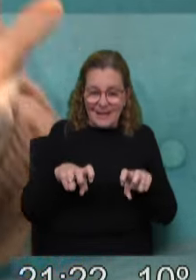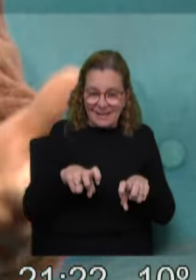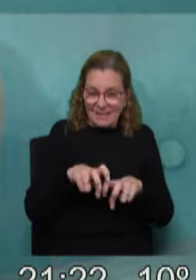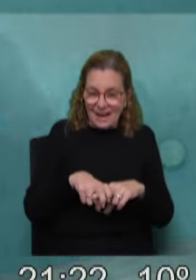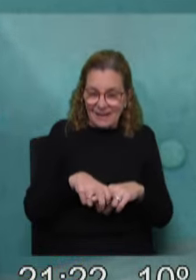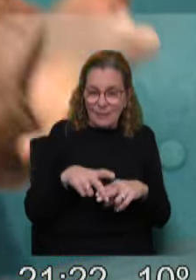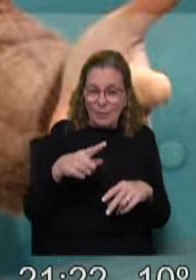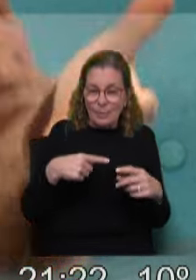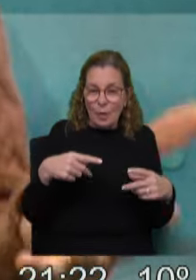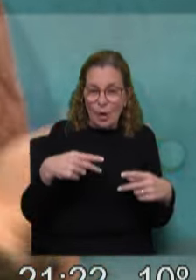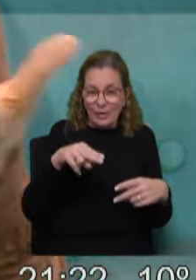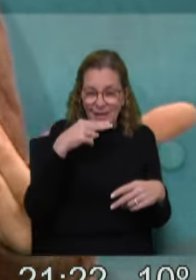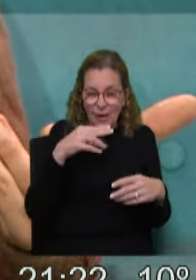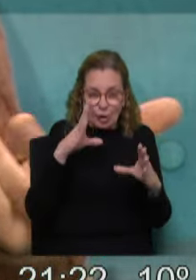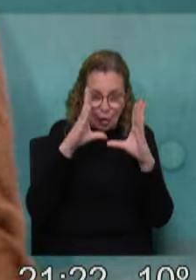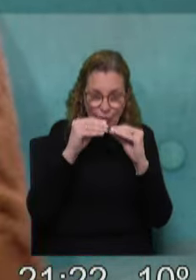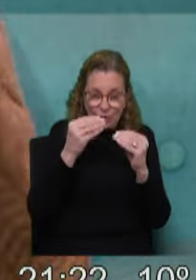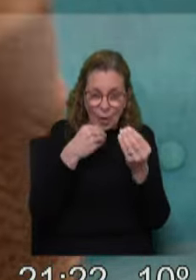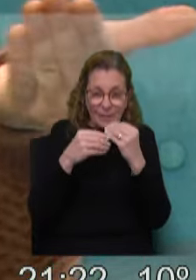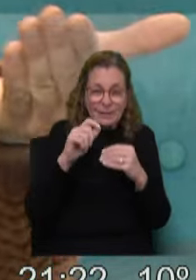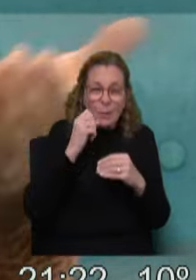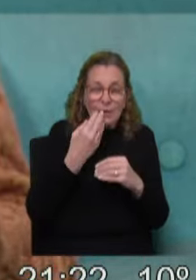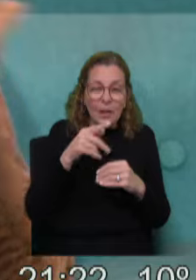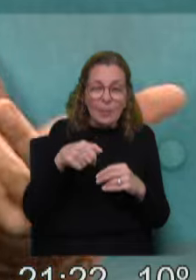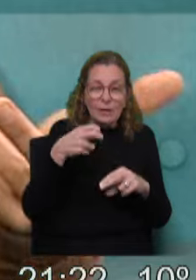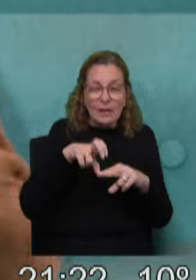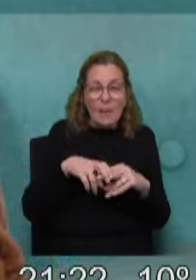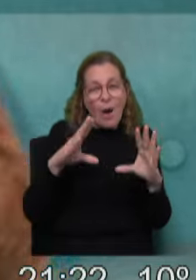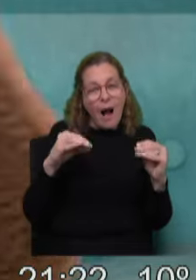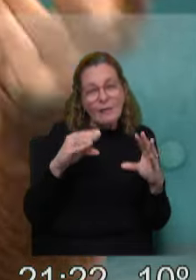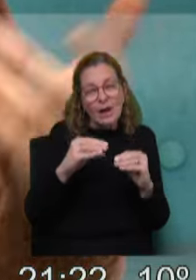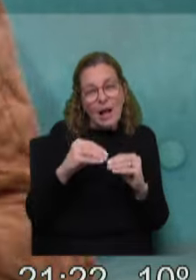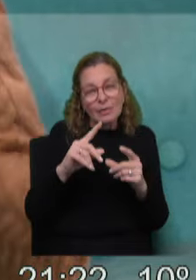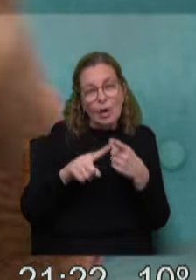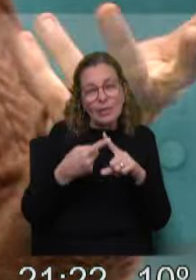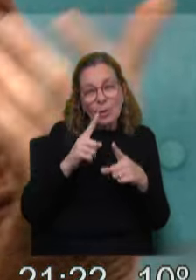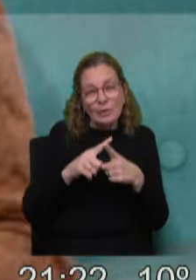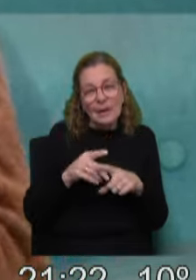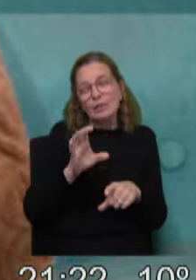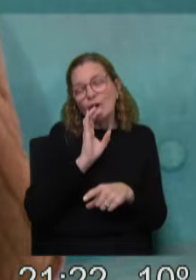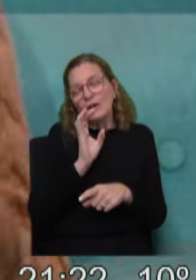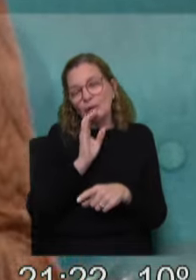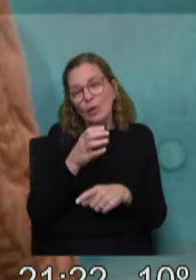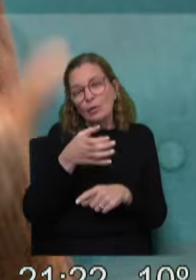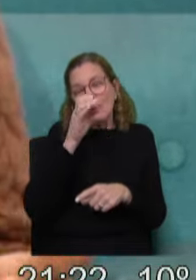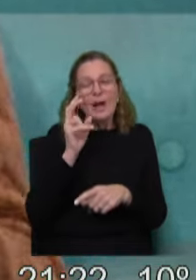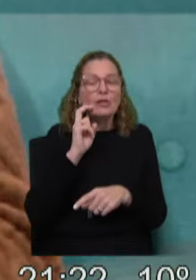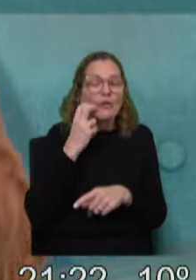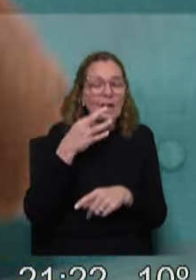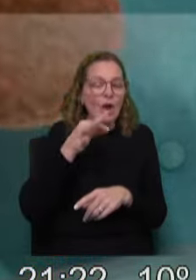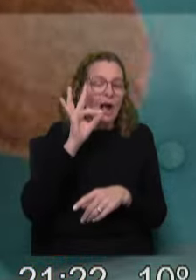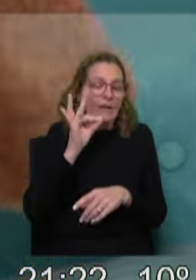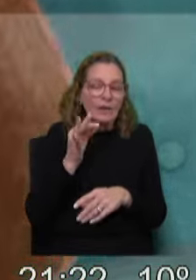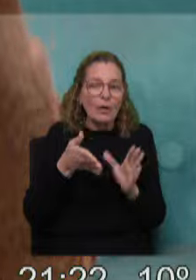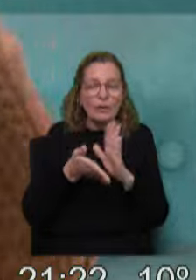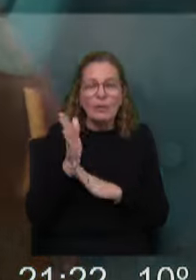una cena, hacemos una cena y te das cuenta si estuvo buena, si después nos quedamos conversando, discutiendo, riéndonos, tomando un vino, tomando un café, o